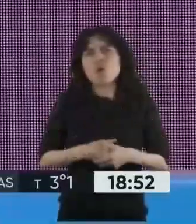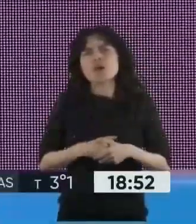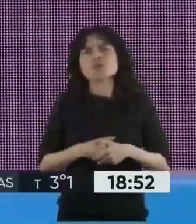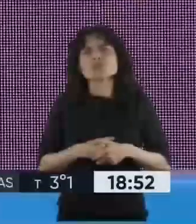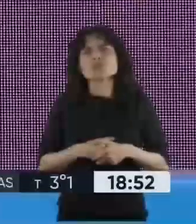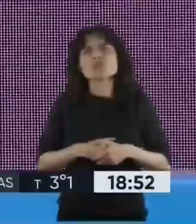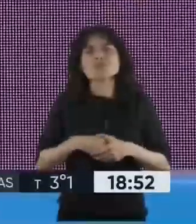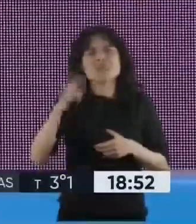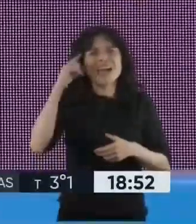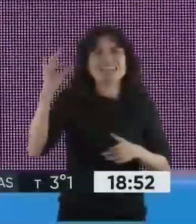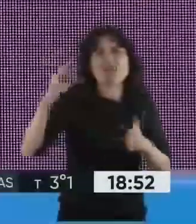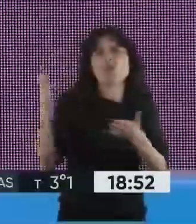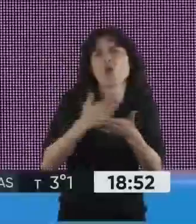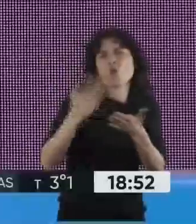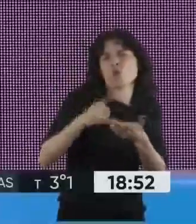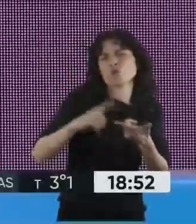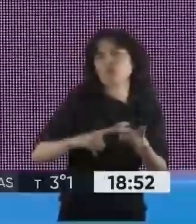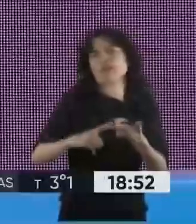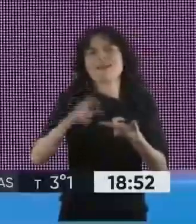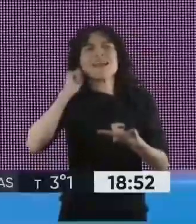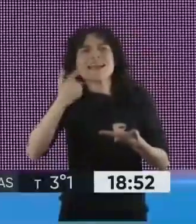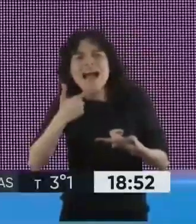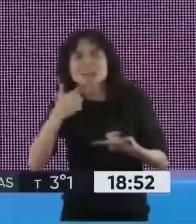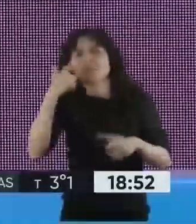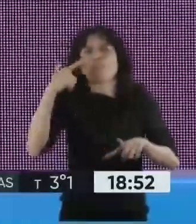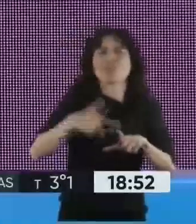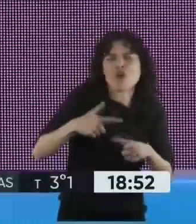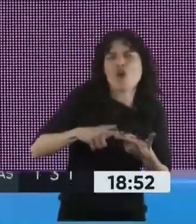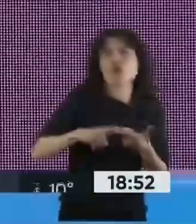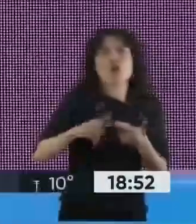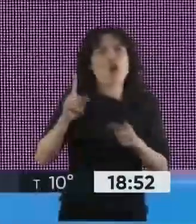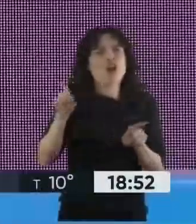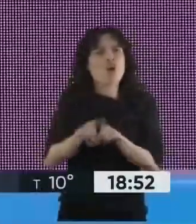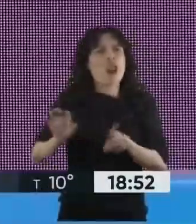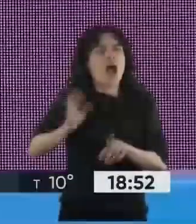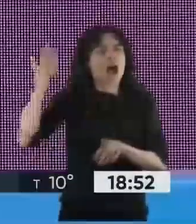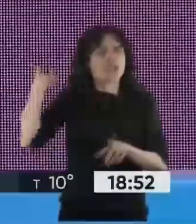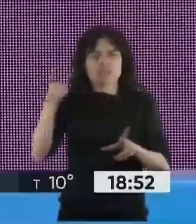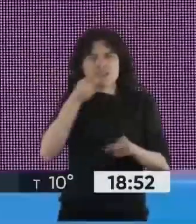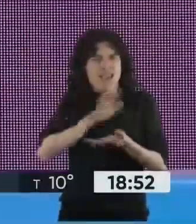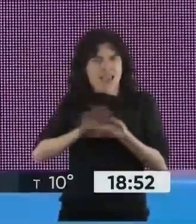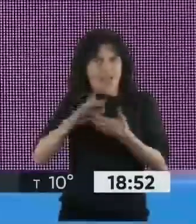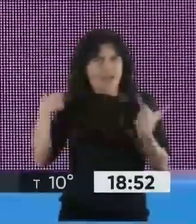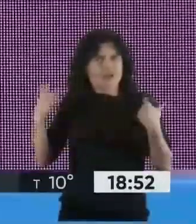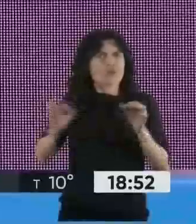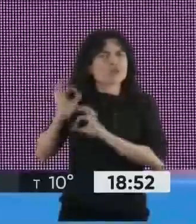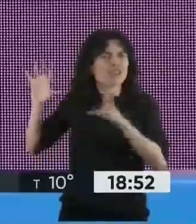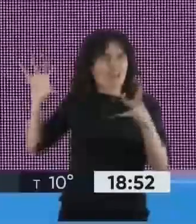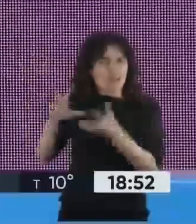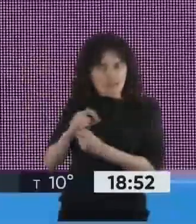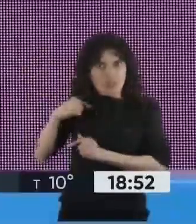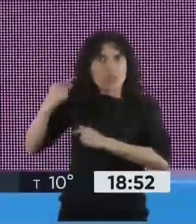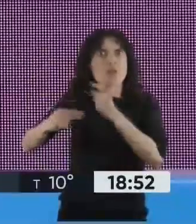Tenemos récords de producción y de gas y de petróleo como hacía años que YPF no mostraba. Para